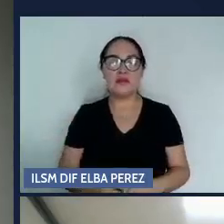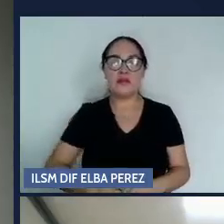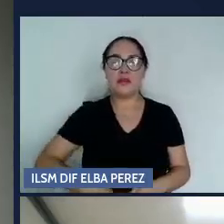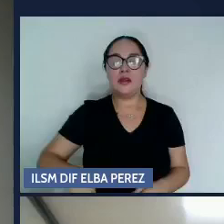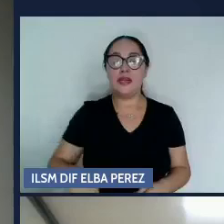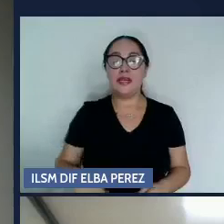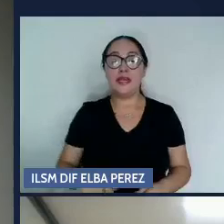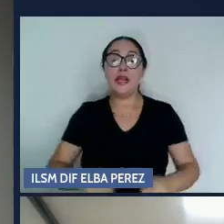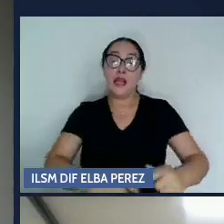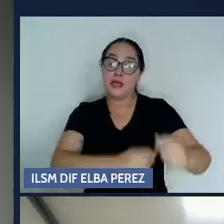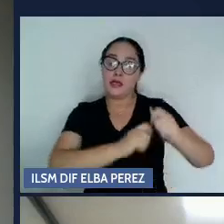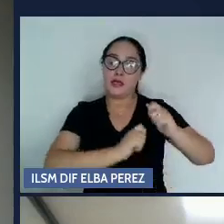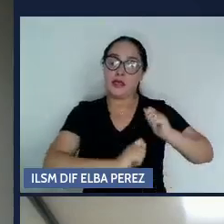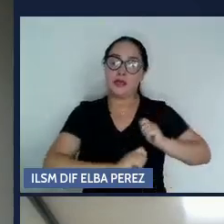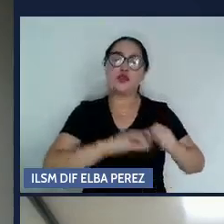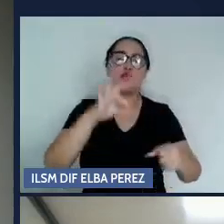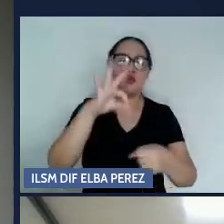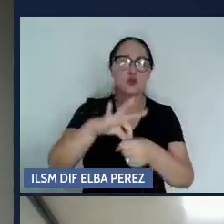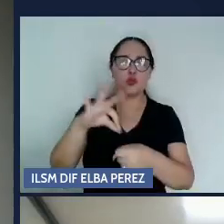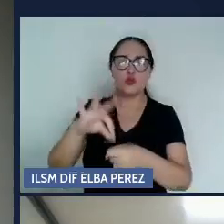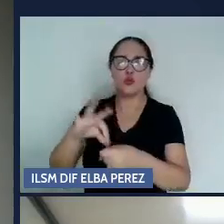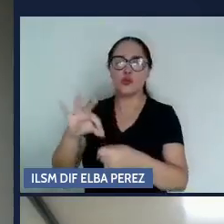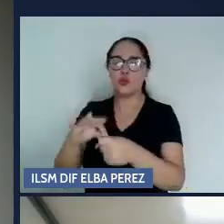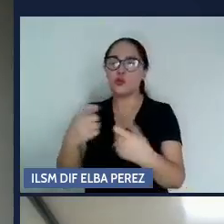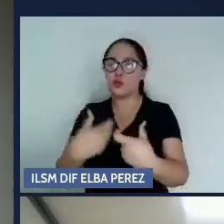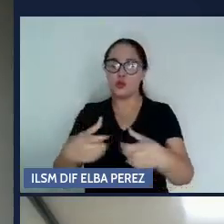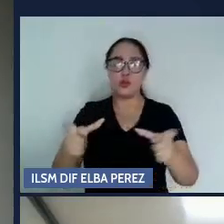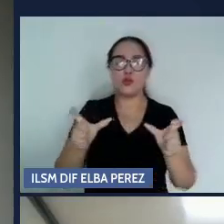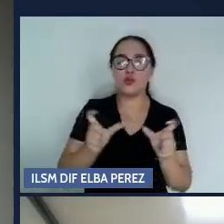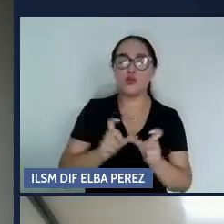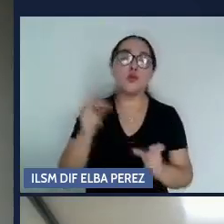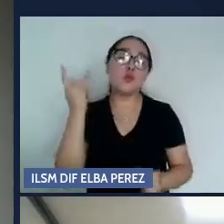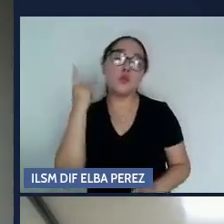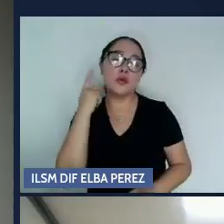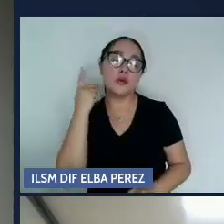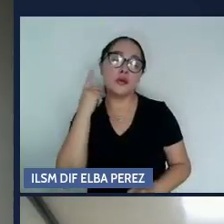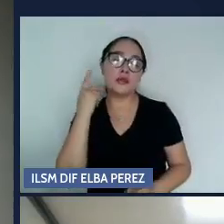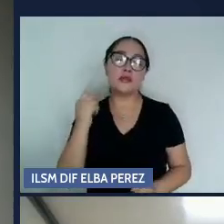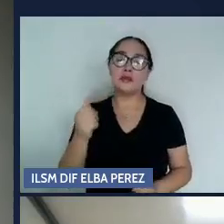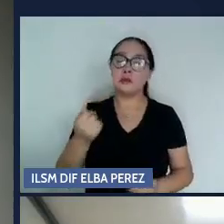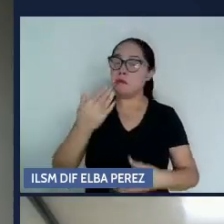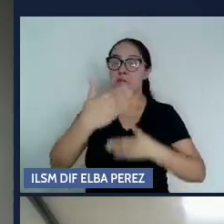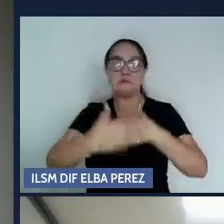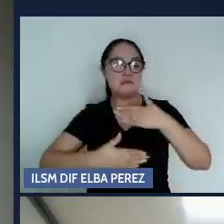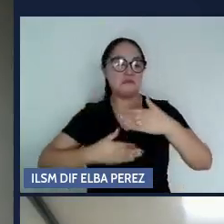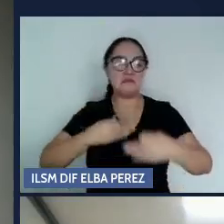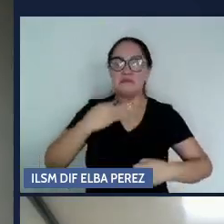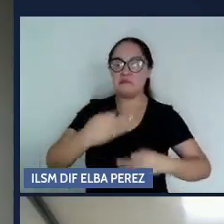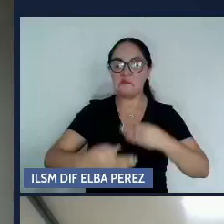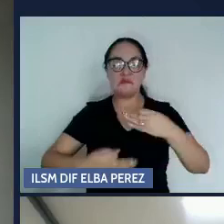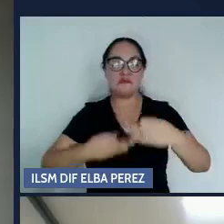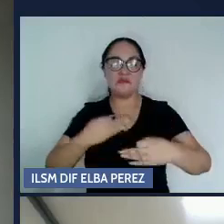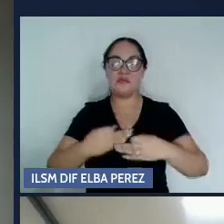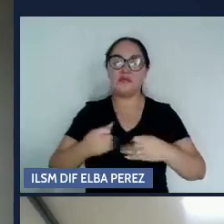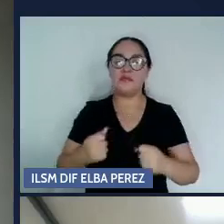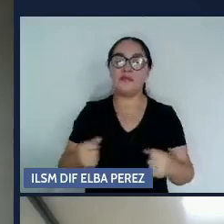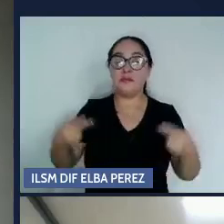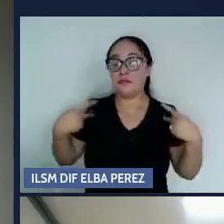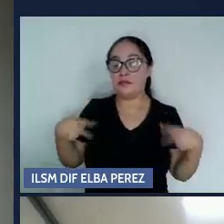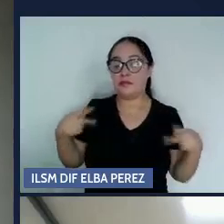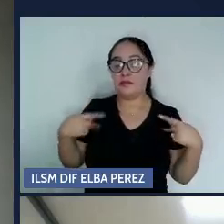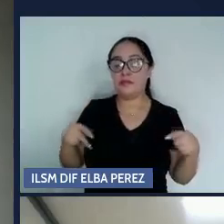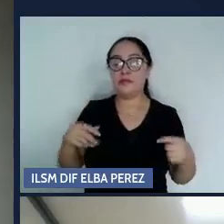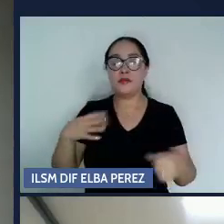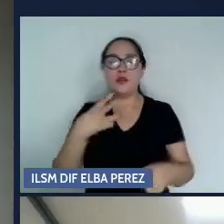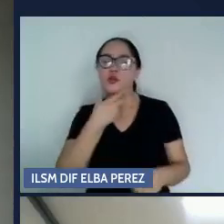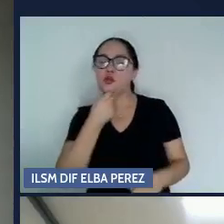partidos y, por supuesto, por nosotros, por nosotras, por la ciudadanía. Los procesos electorales se dividen a su vez